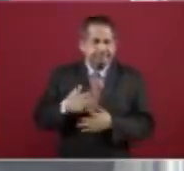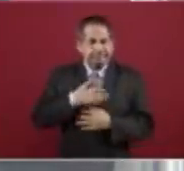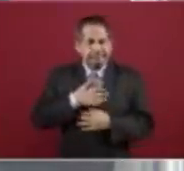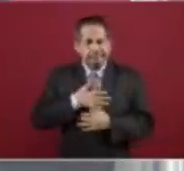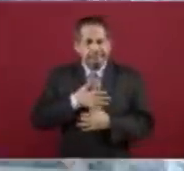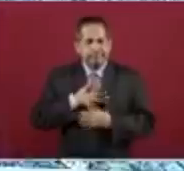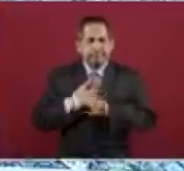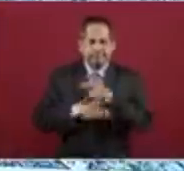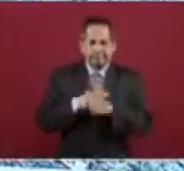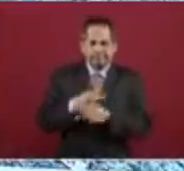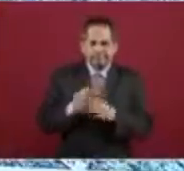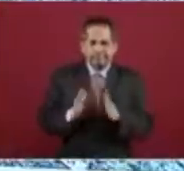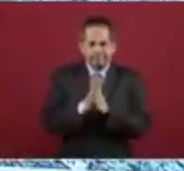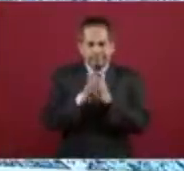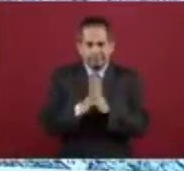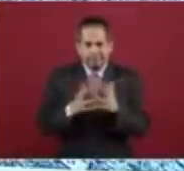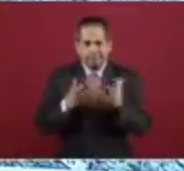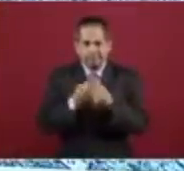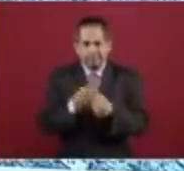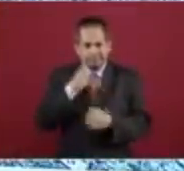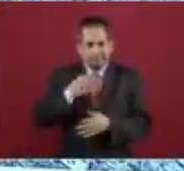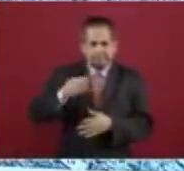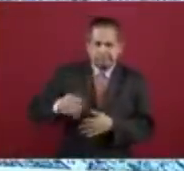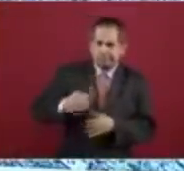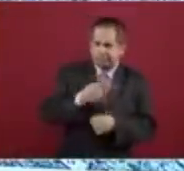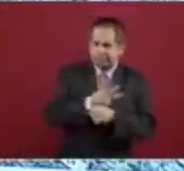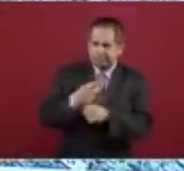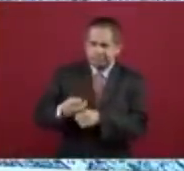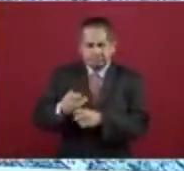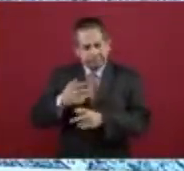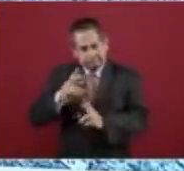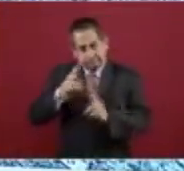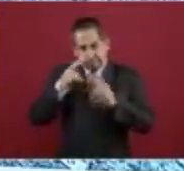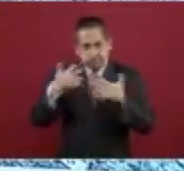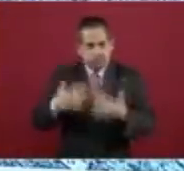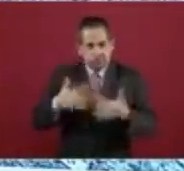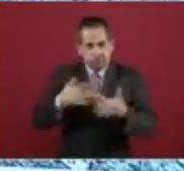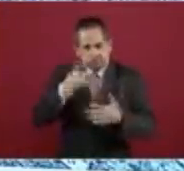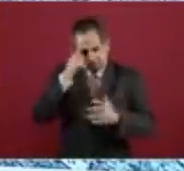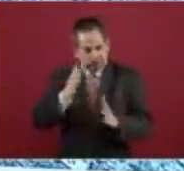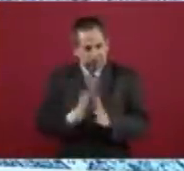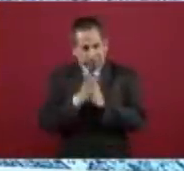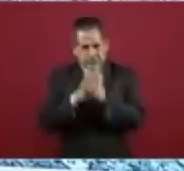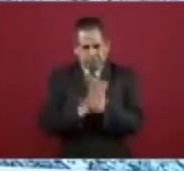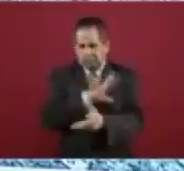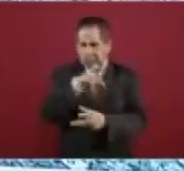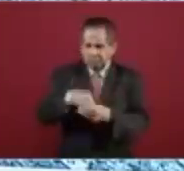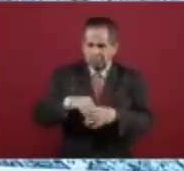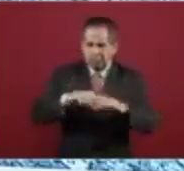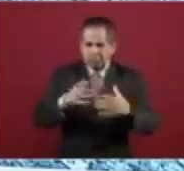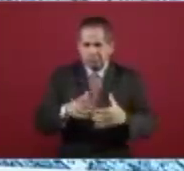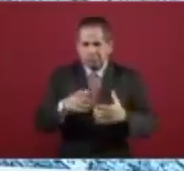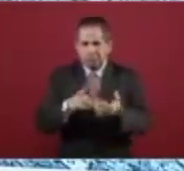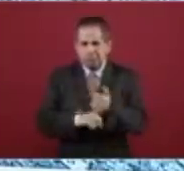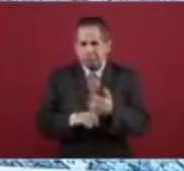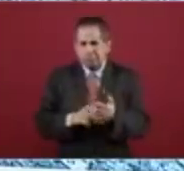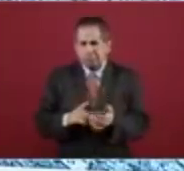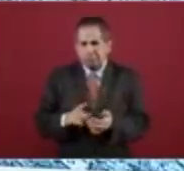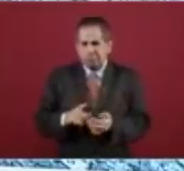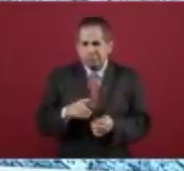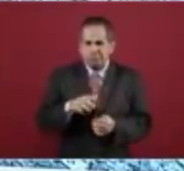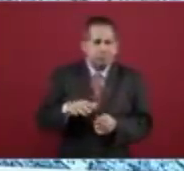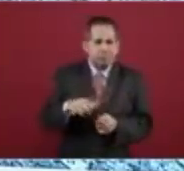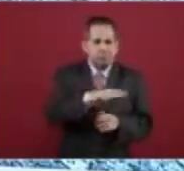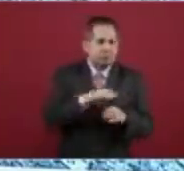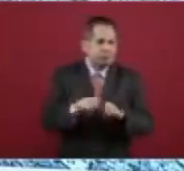tratar de aceptar la invitación, el honor que representa participar con un